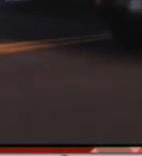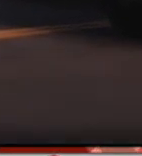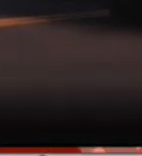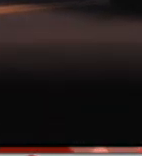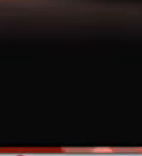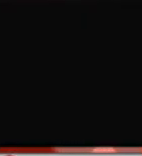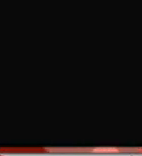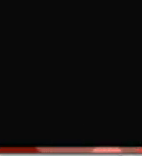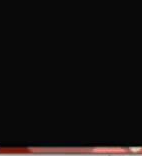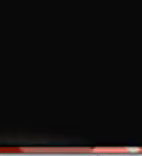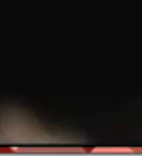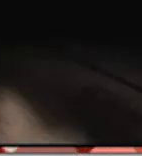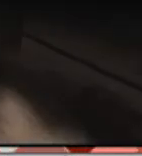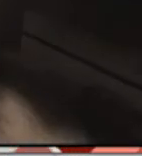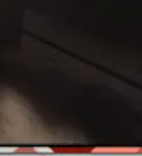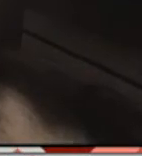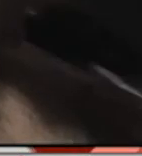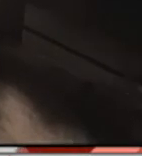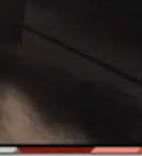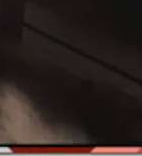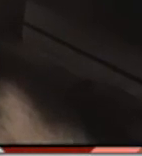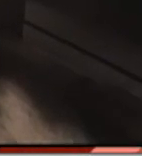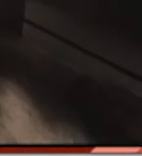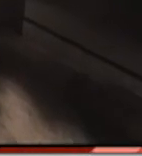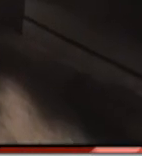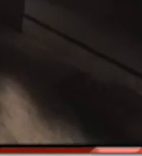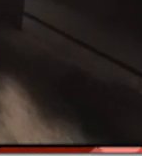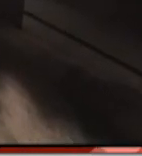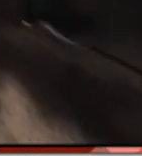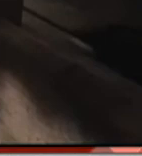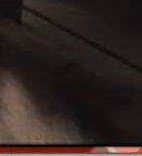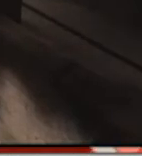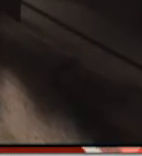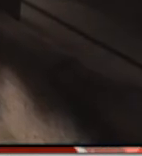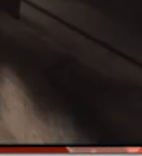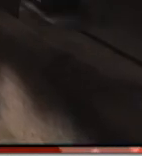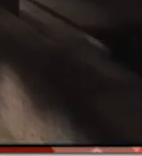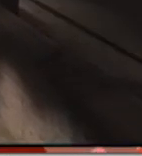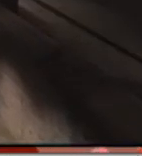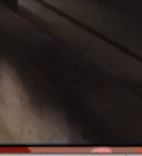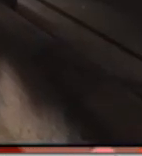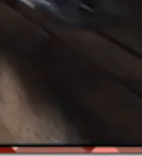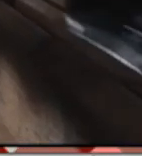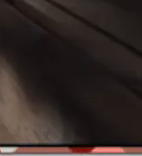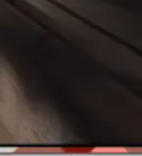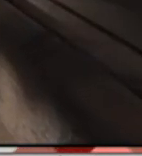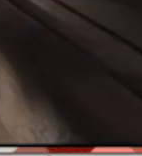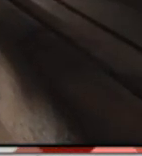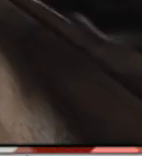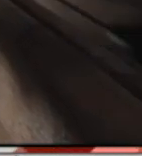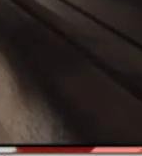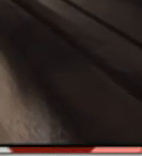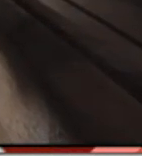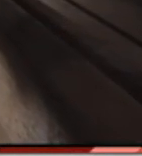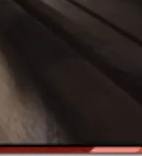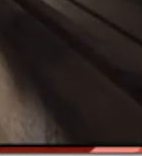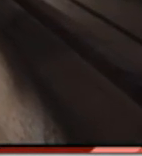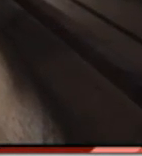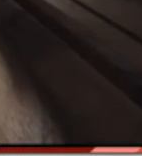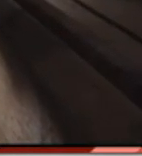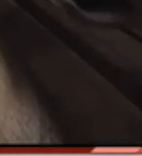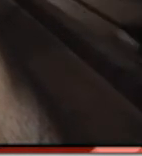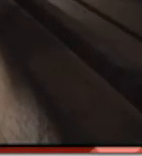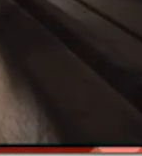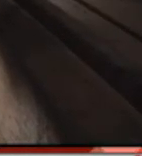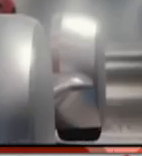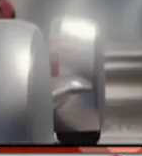para eludir el dantesco tráfico de la megalópolis californiana. Este trayecto que propone Elon Musk va desde